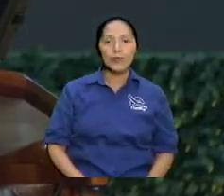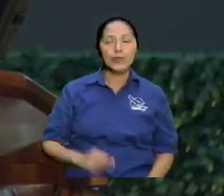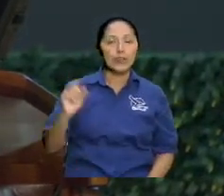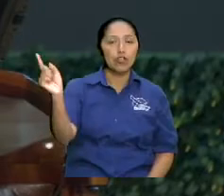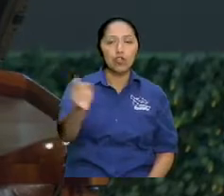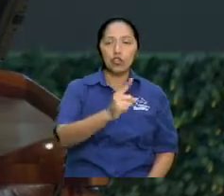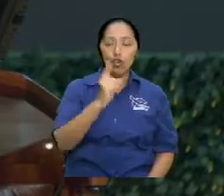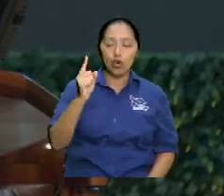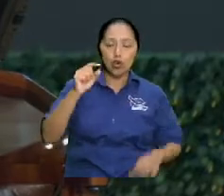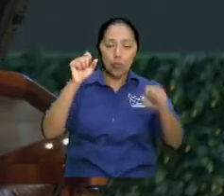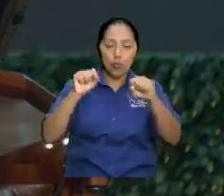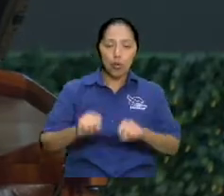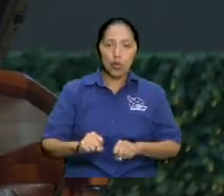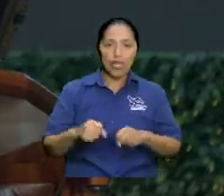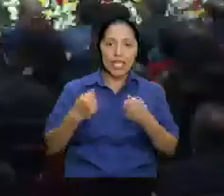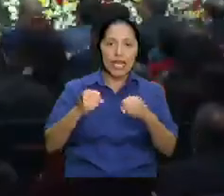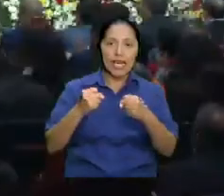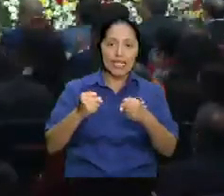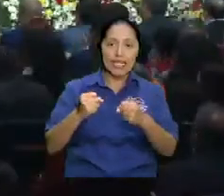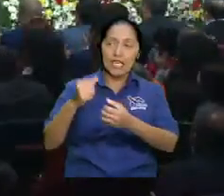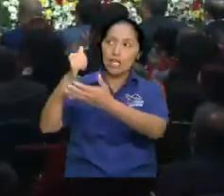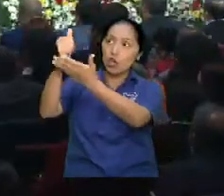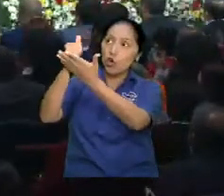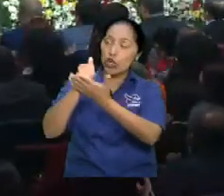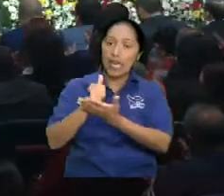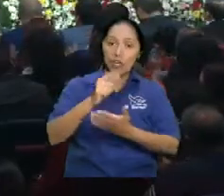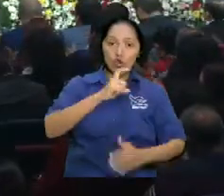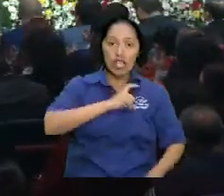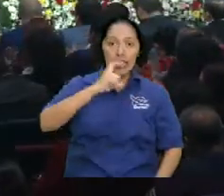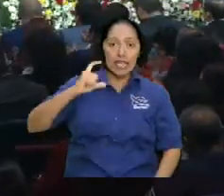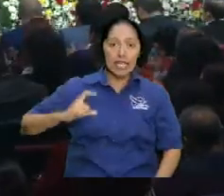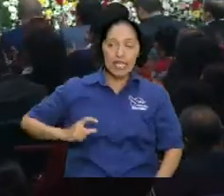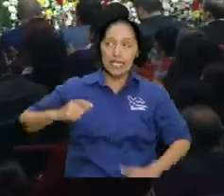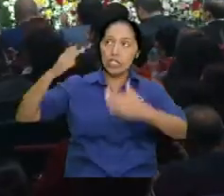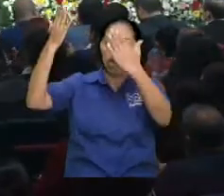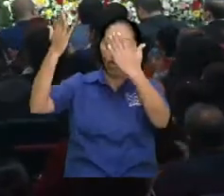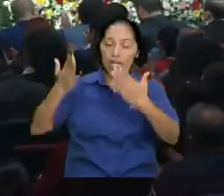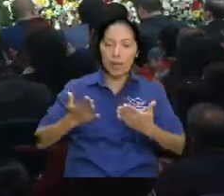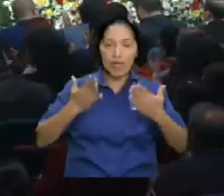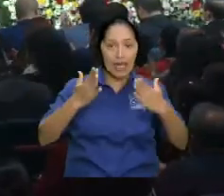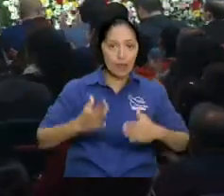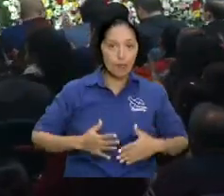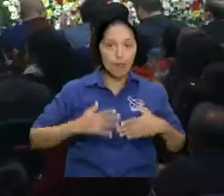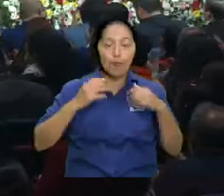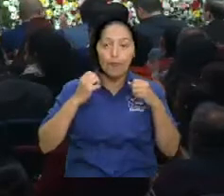fortalece. Amén. Démosle un aplauso al Rey por esa hazaña tan hermosa.